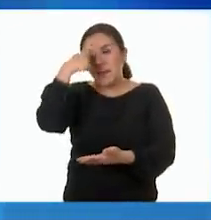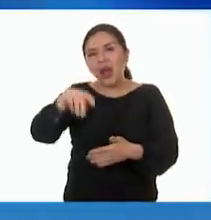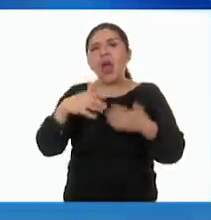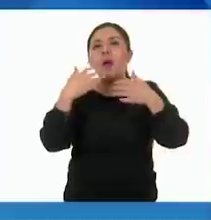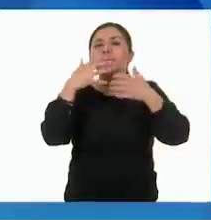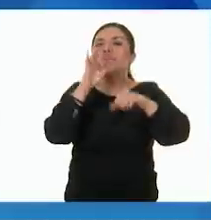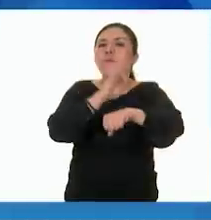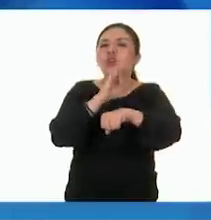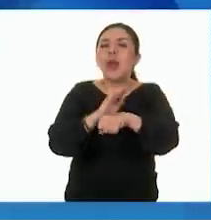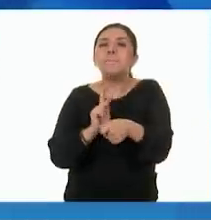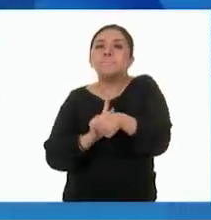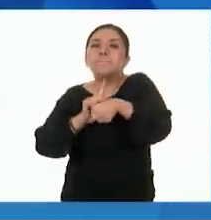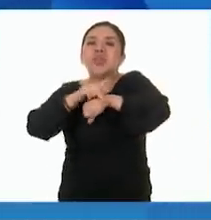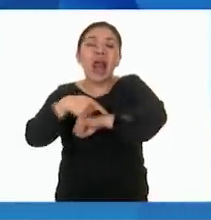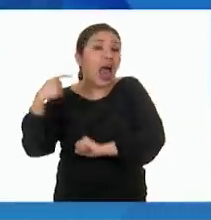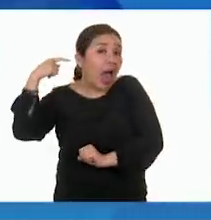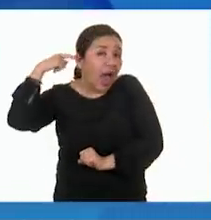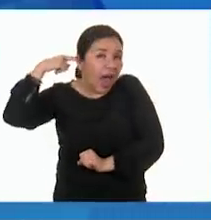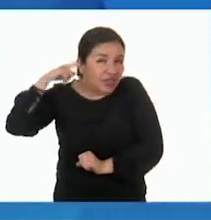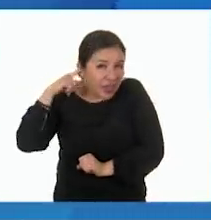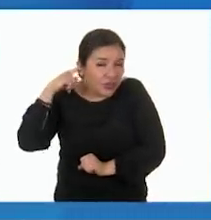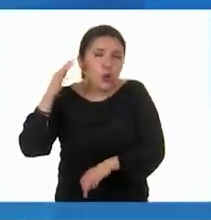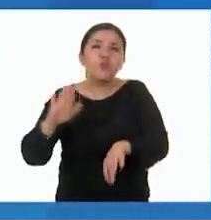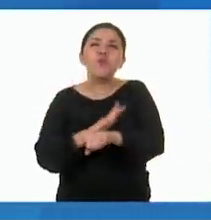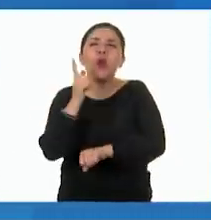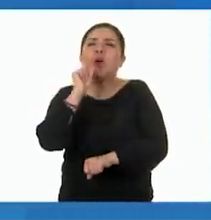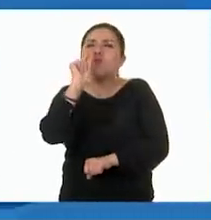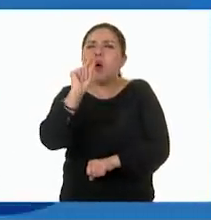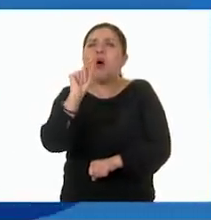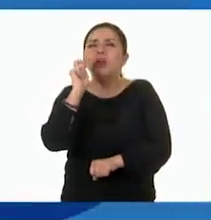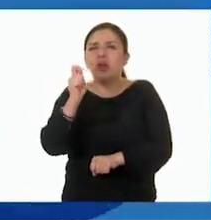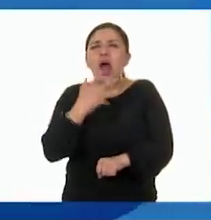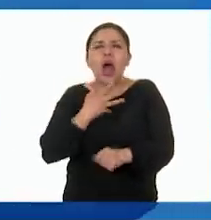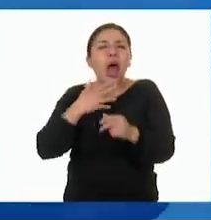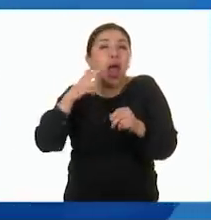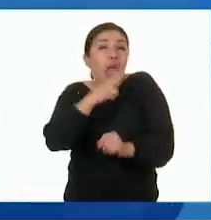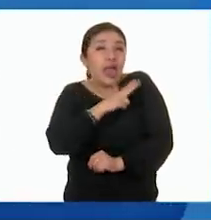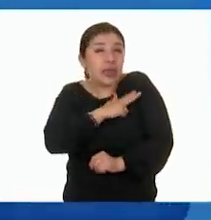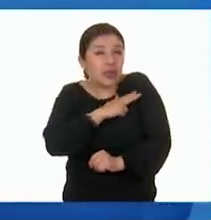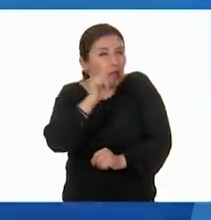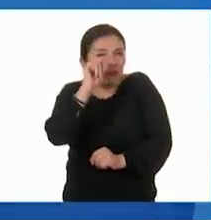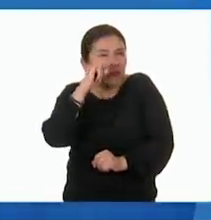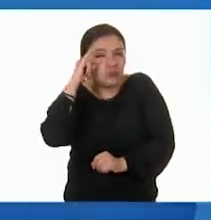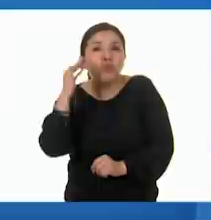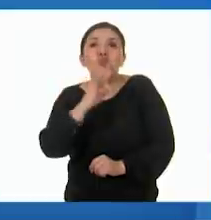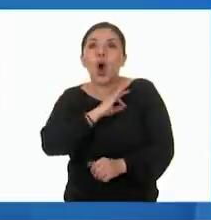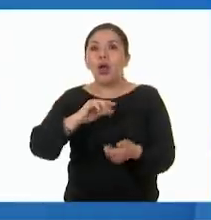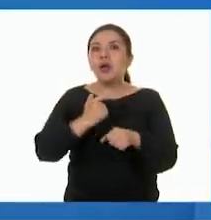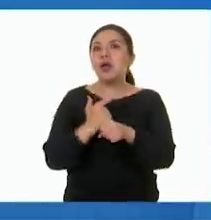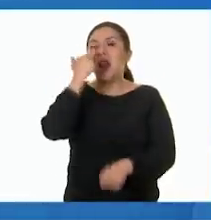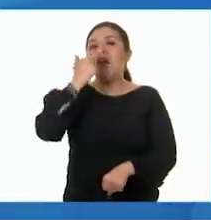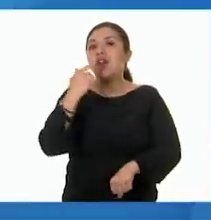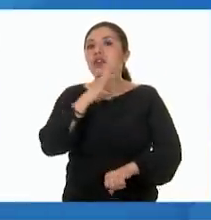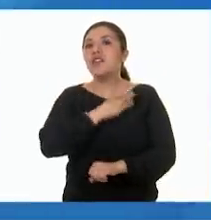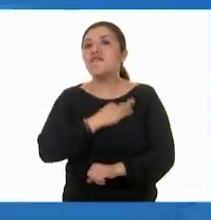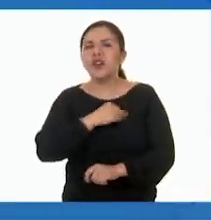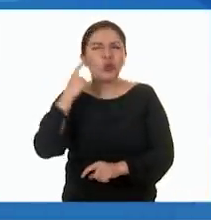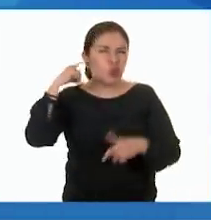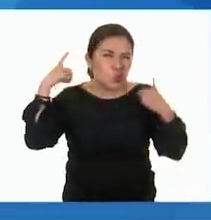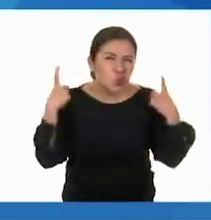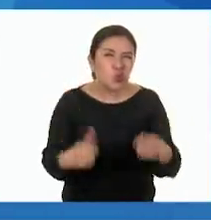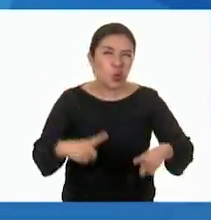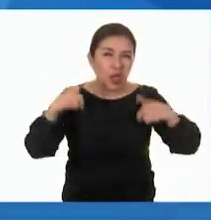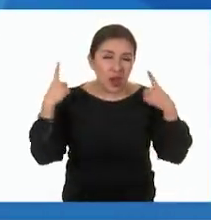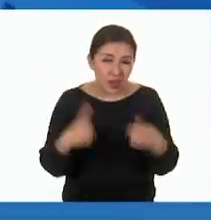piel que está dentro del canal auditivo, porque una pequeña herida en esta zona puede causar una infección que provocará un terrible dolor de